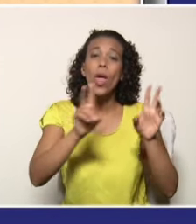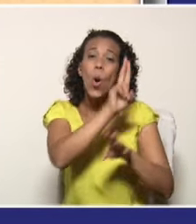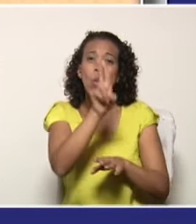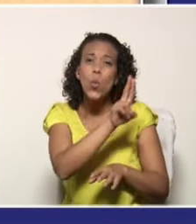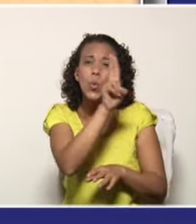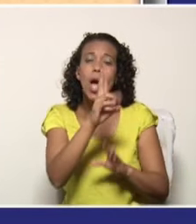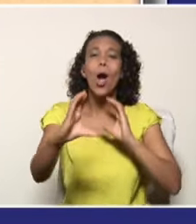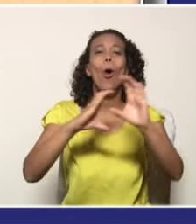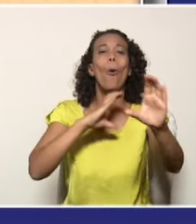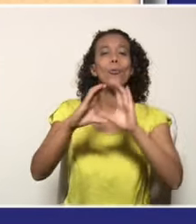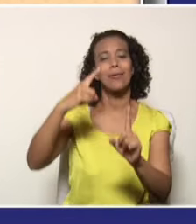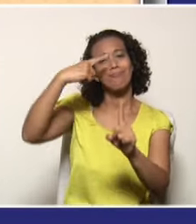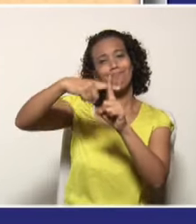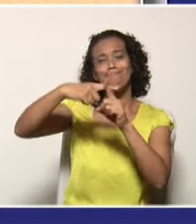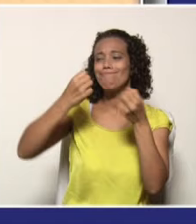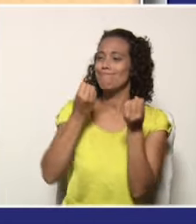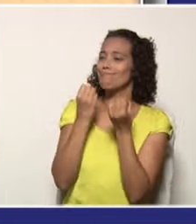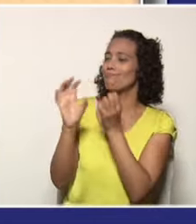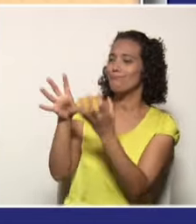la comunicación asertiva.